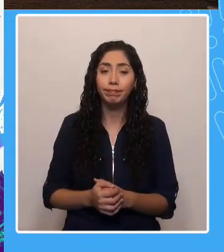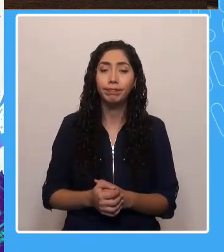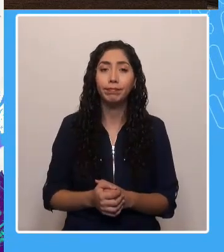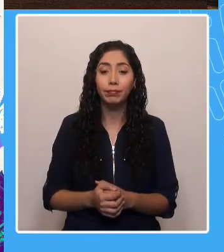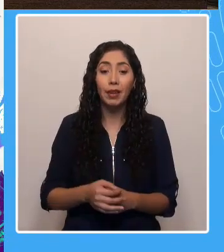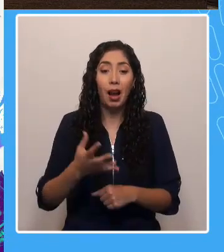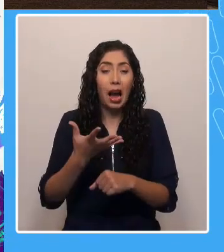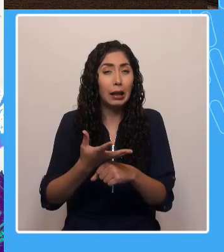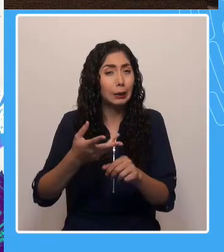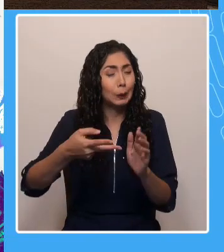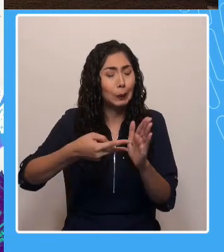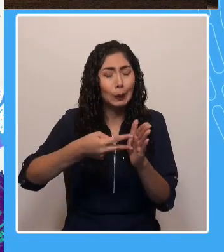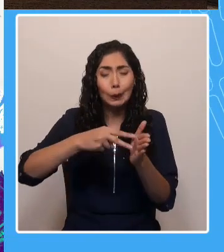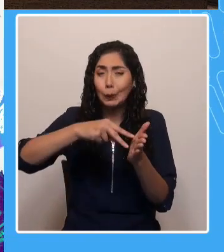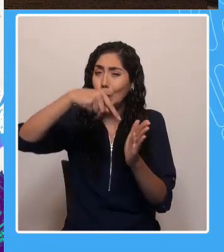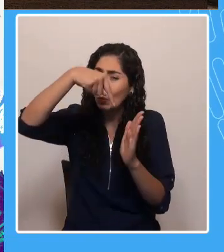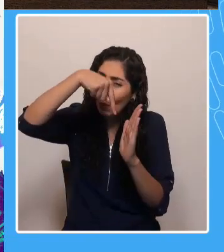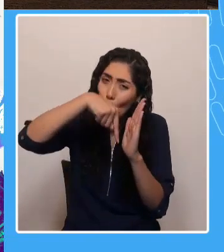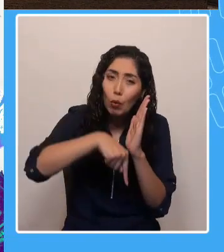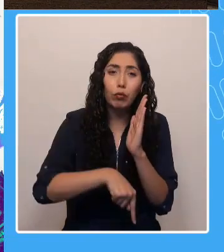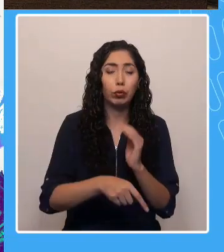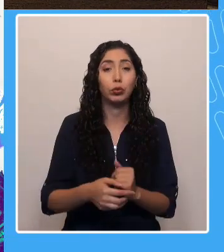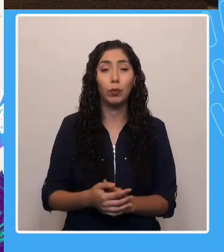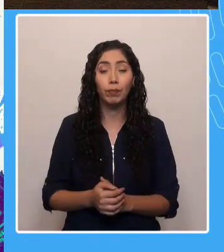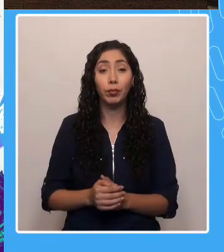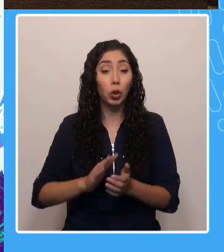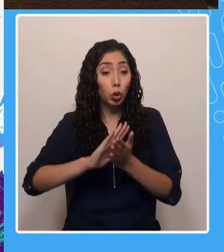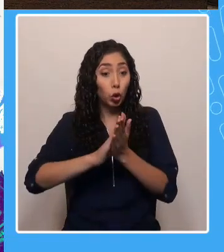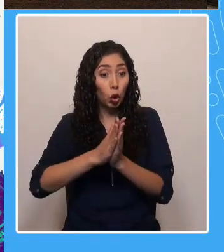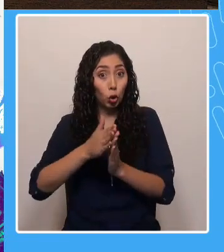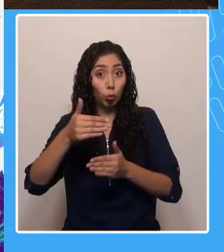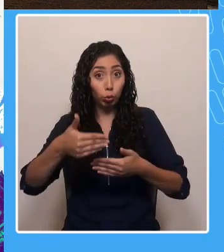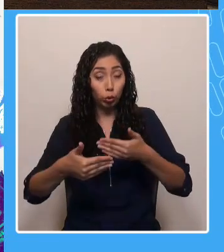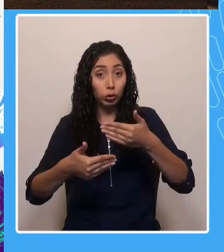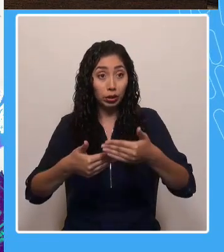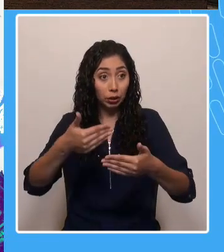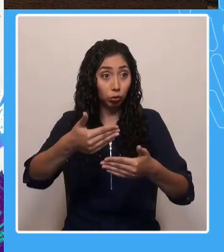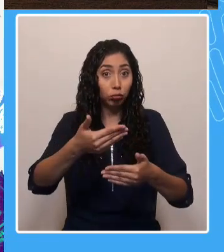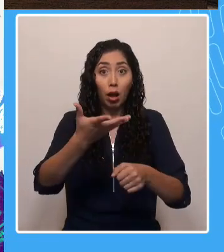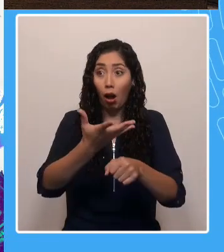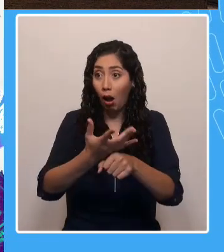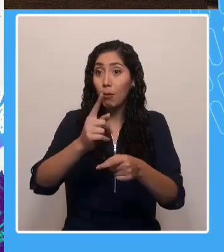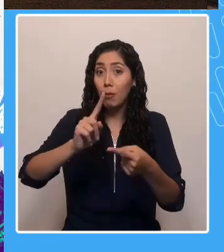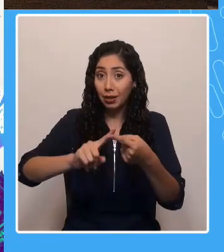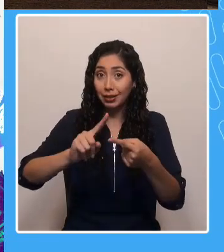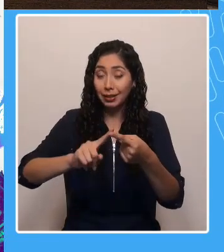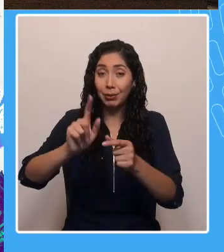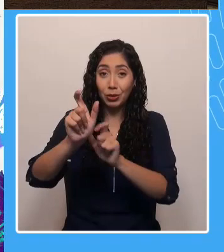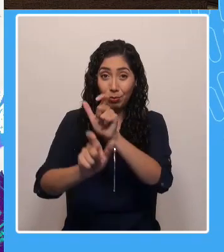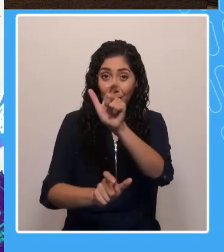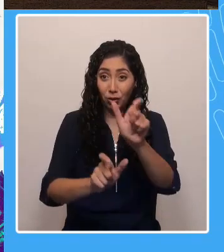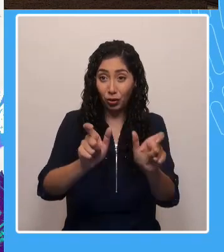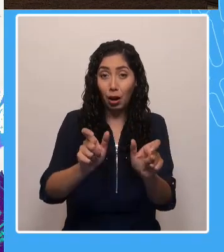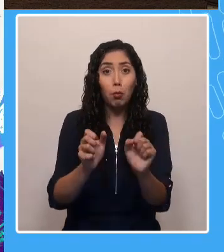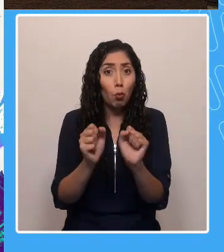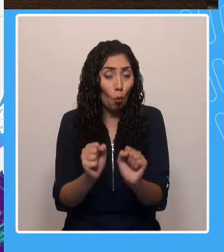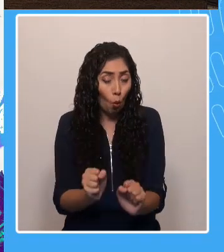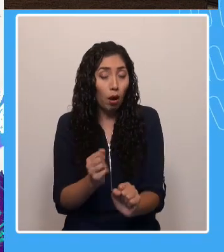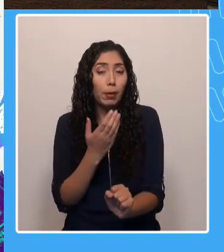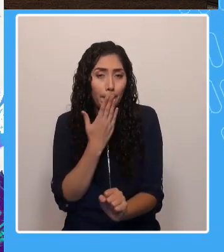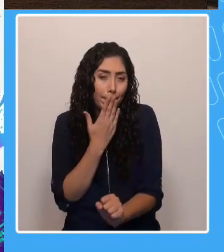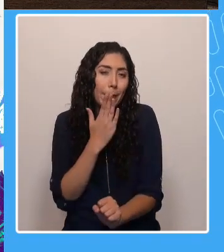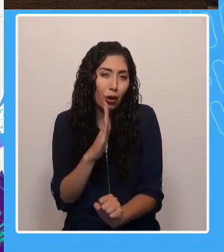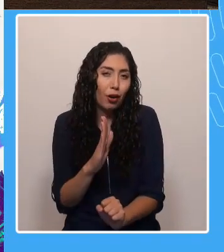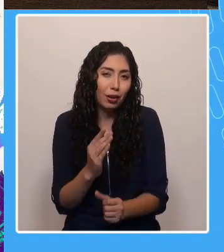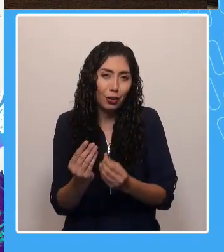crisis profunda. Como en todo proceso en que participan personas, existen posibilidades de mejora, así